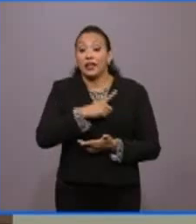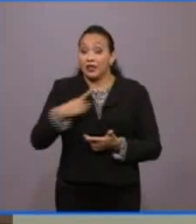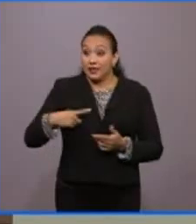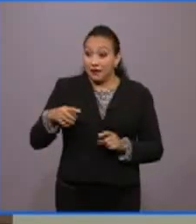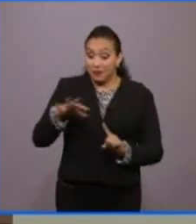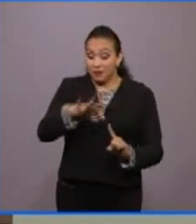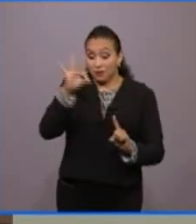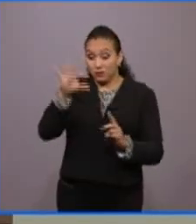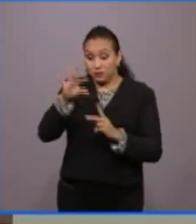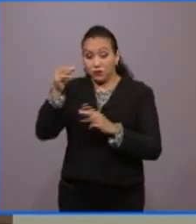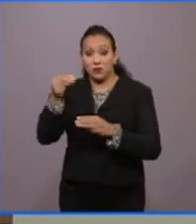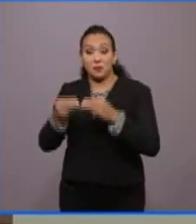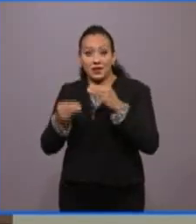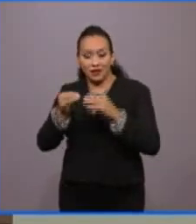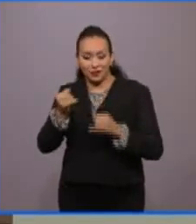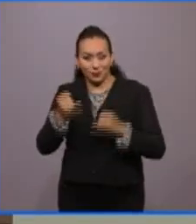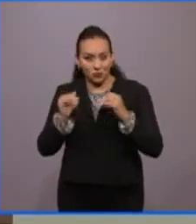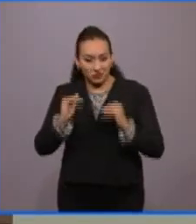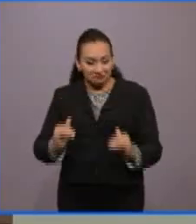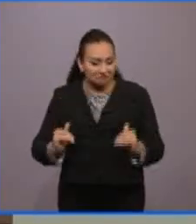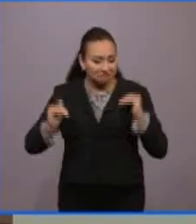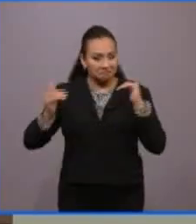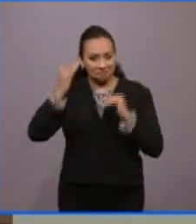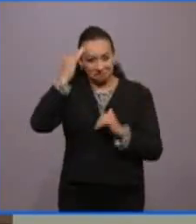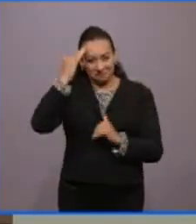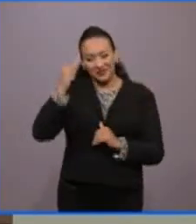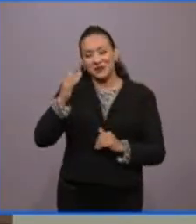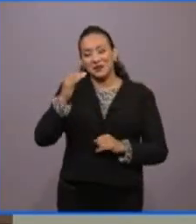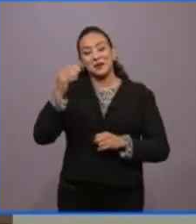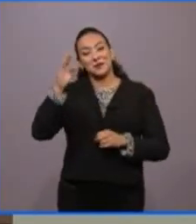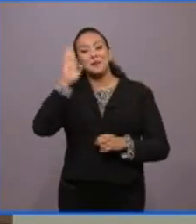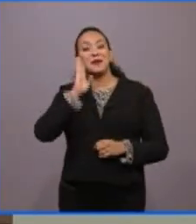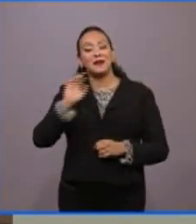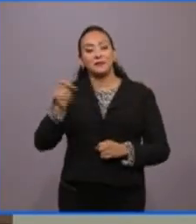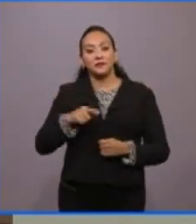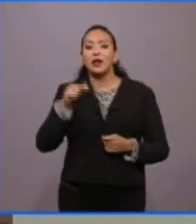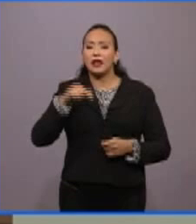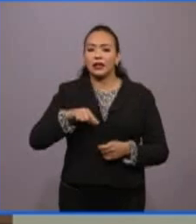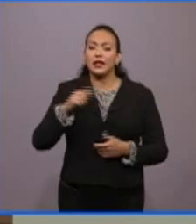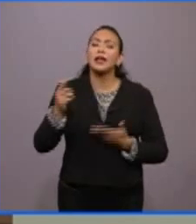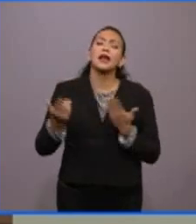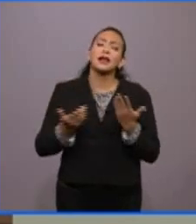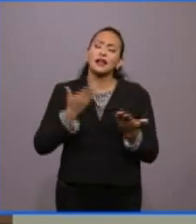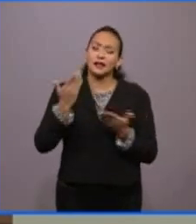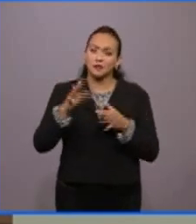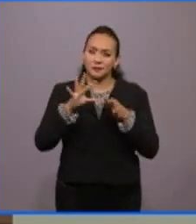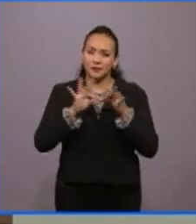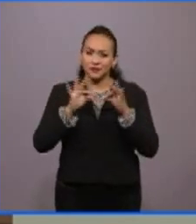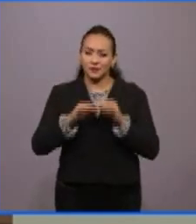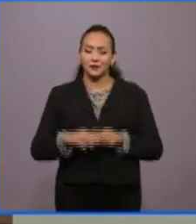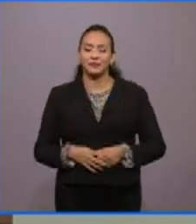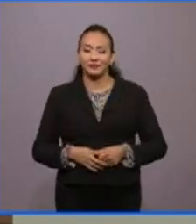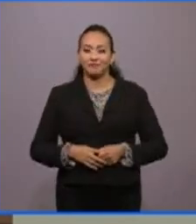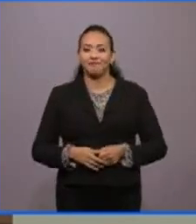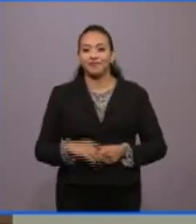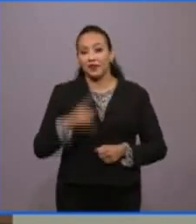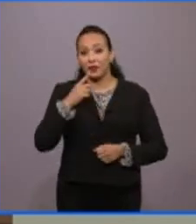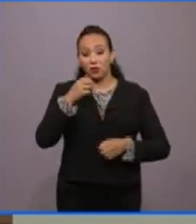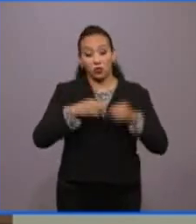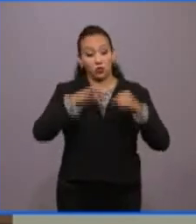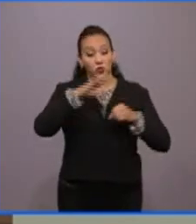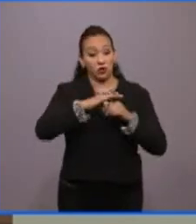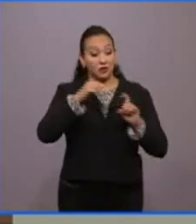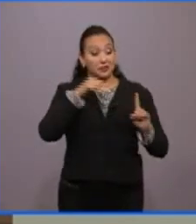personas juzgadoras ante la comunidad estudiantil de la Universidad Latina de América, Campus Michoacán. Señaló que el Tribunal